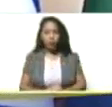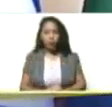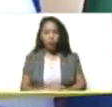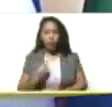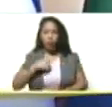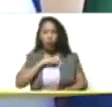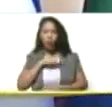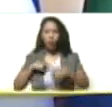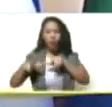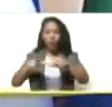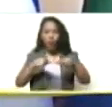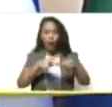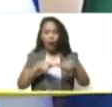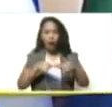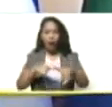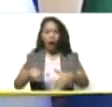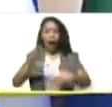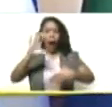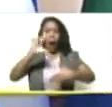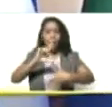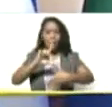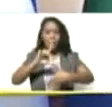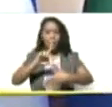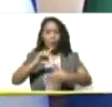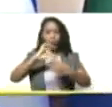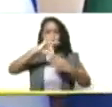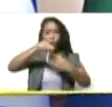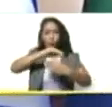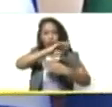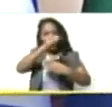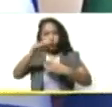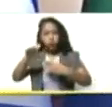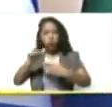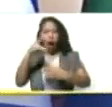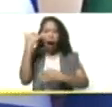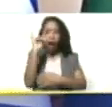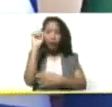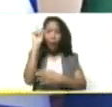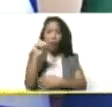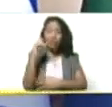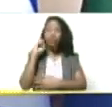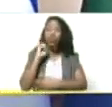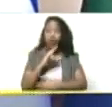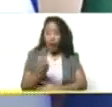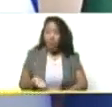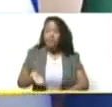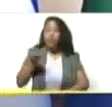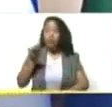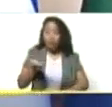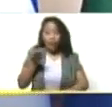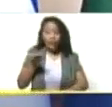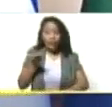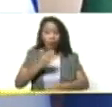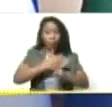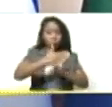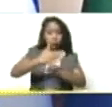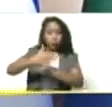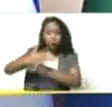Nuestra región, América Latina y el Caribe, tiene también una historia gloriosa,